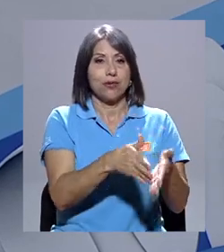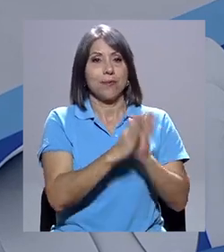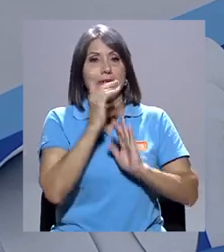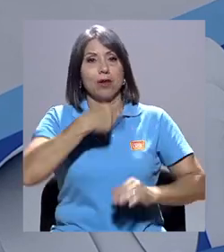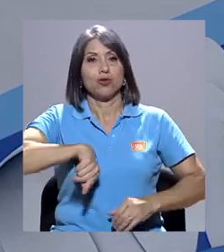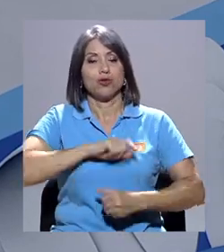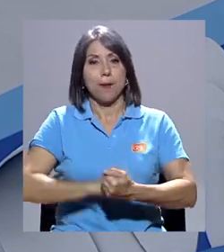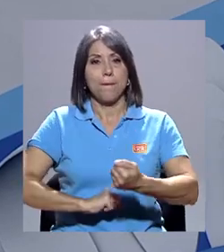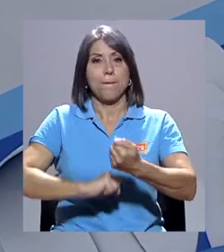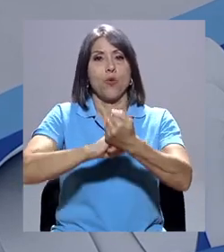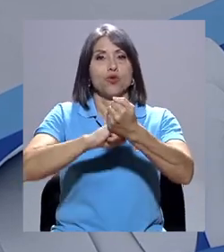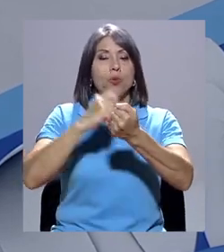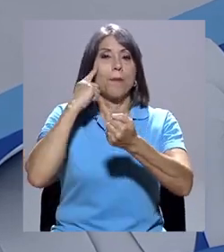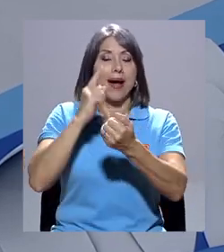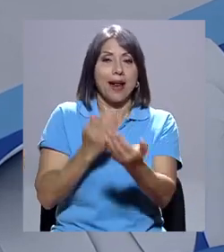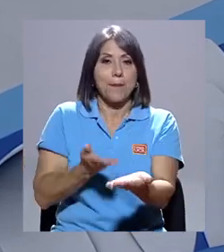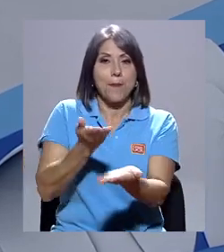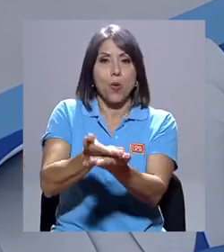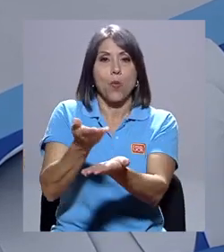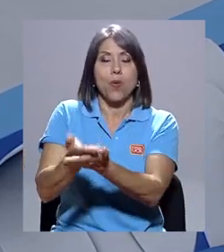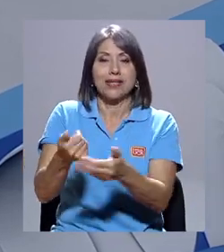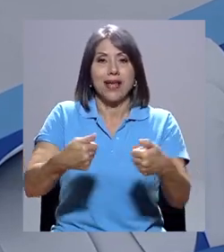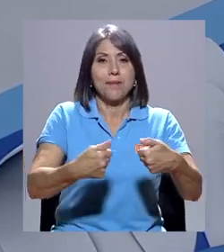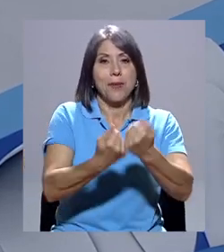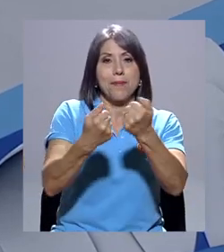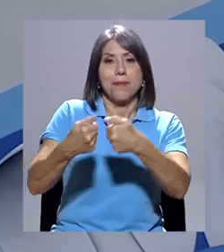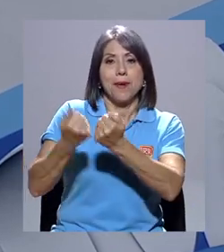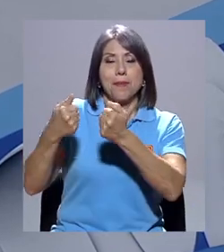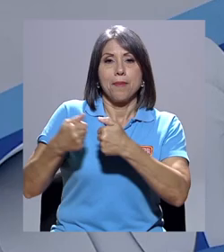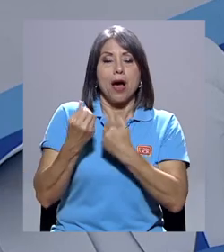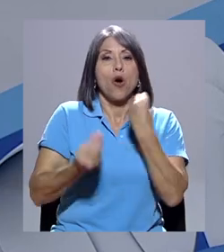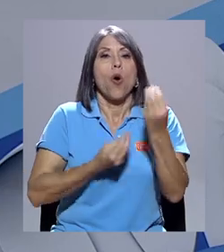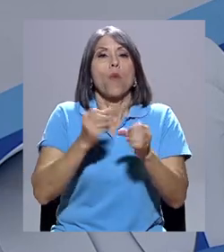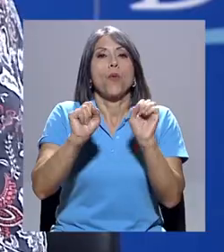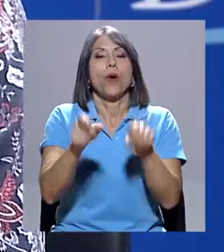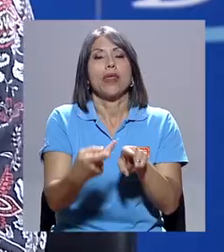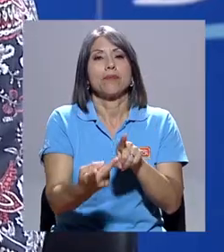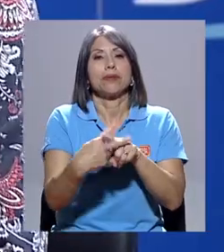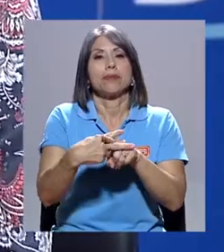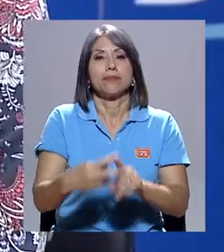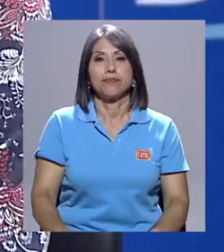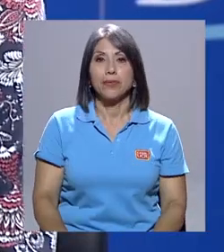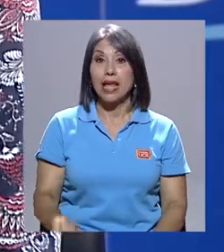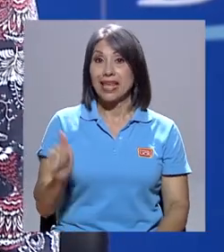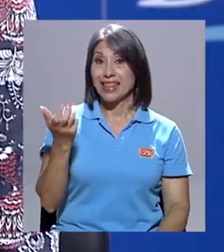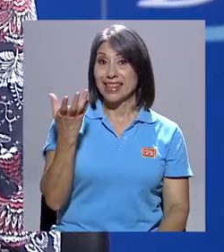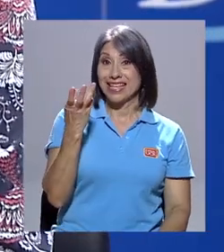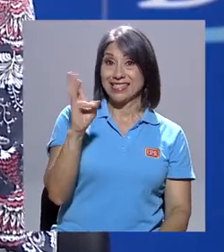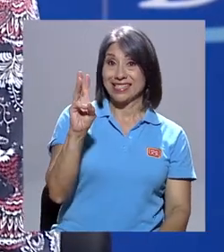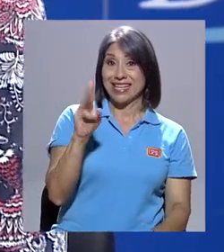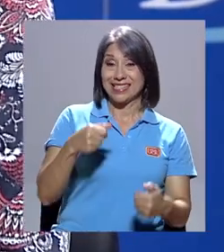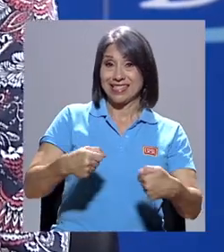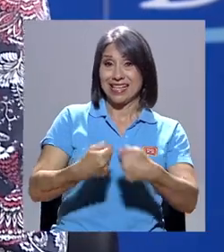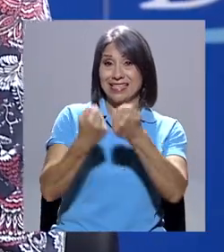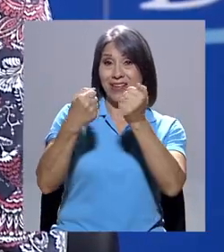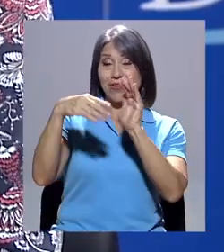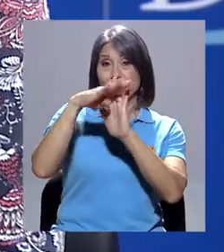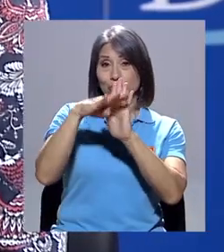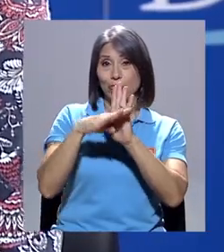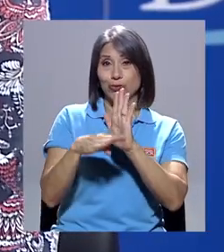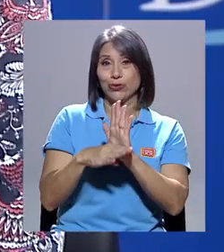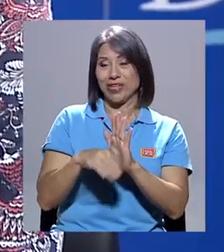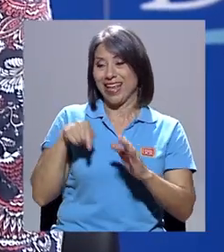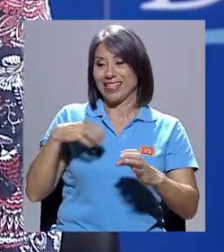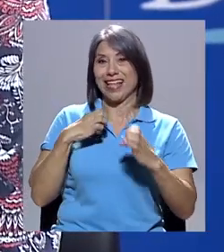propuesta de la operacionalización de desafíos de como pueda llevar en la práctica que son 16 desafíos obviamente en una entrevista corta como ésta